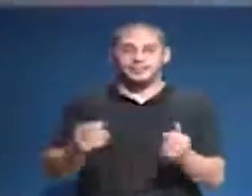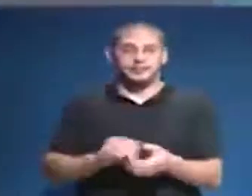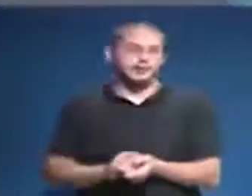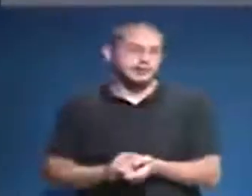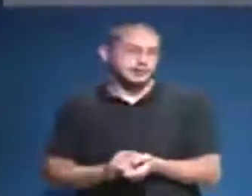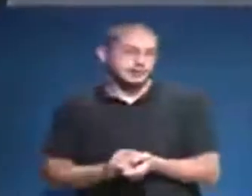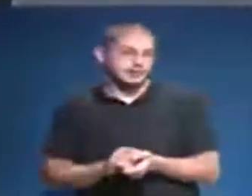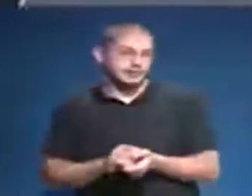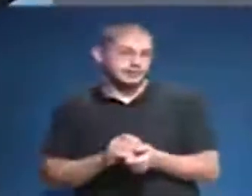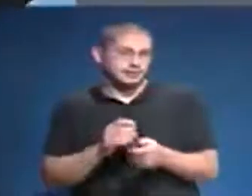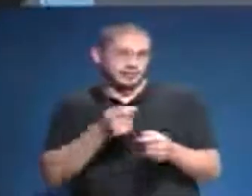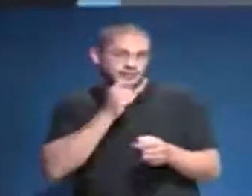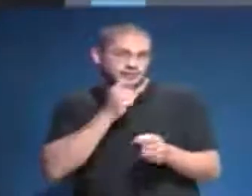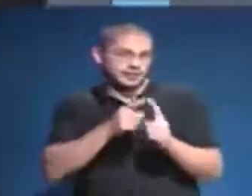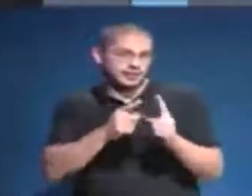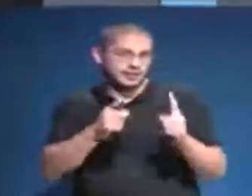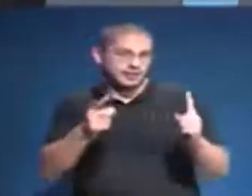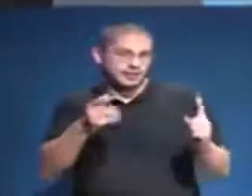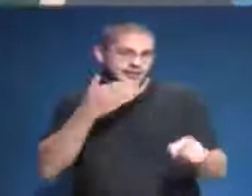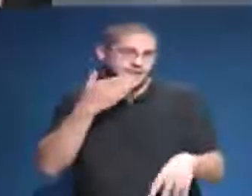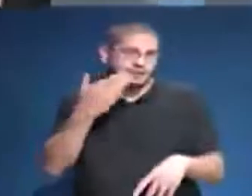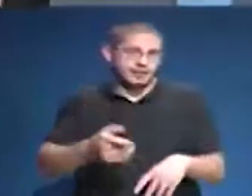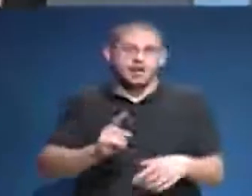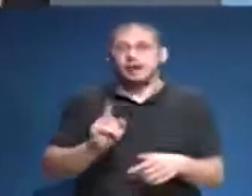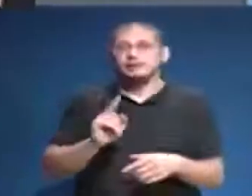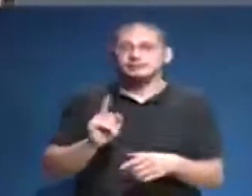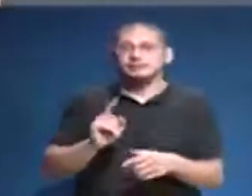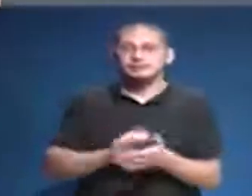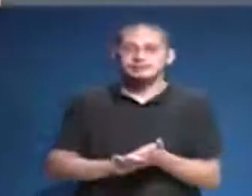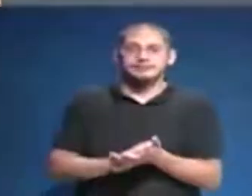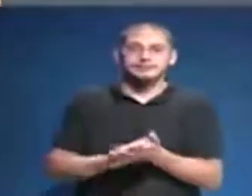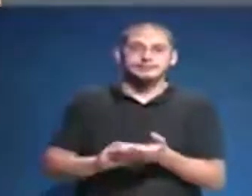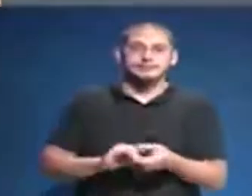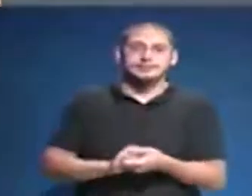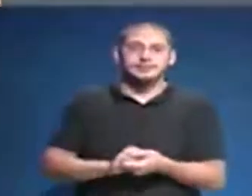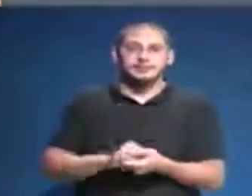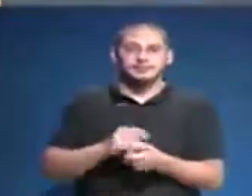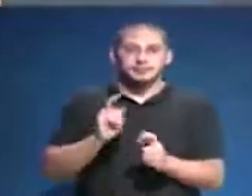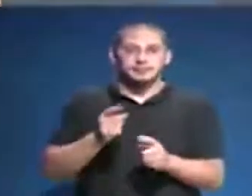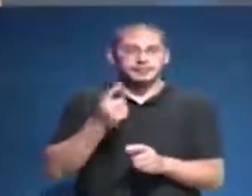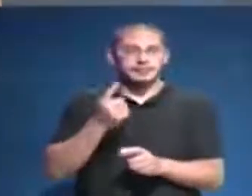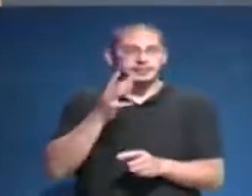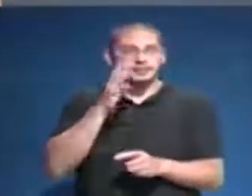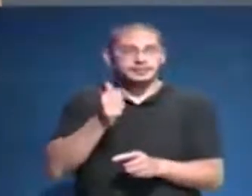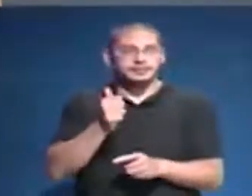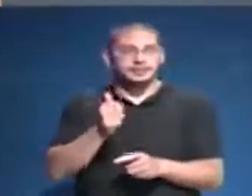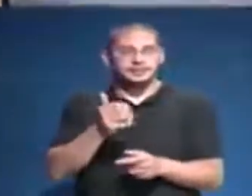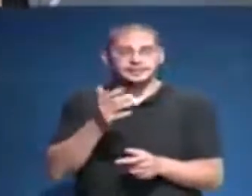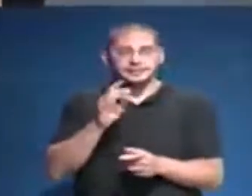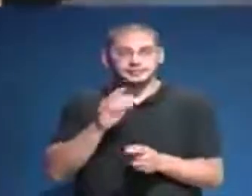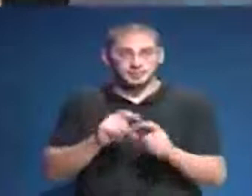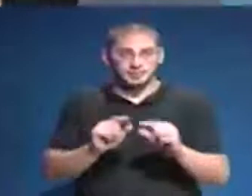a ver, el noticiero también tiene que terminar. ¿Usted dice, esto es todo? Sí. No. Póngame el número, Steffi. 261 le ponemos para que puedan entrar los